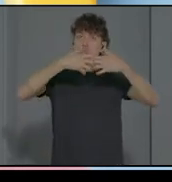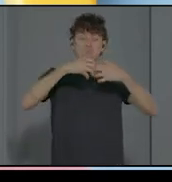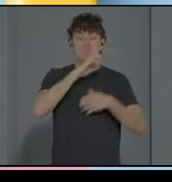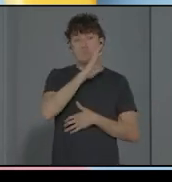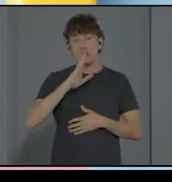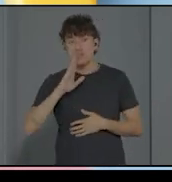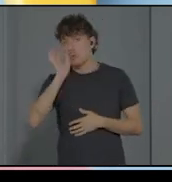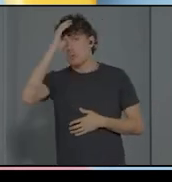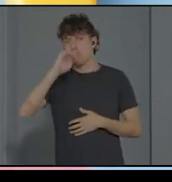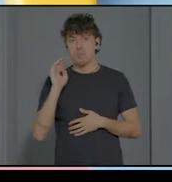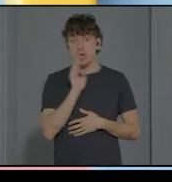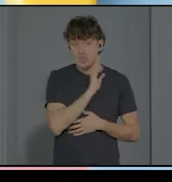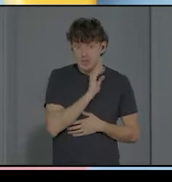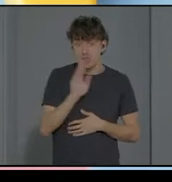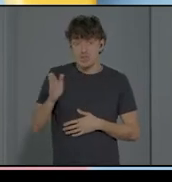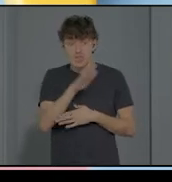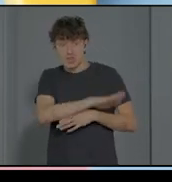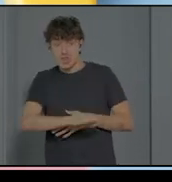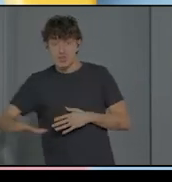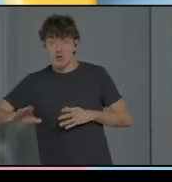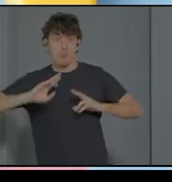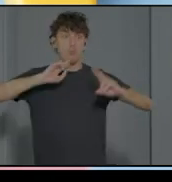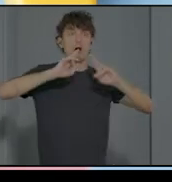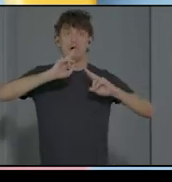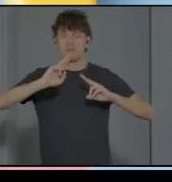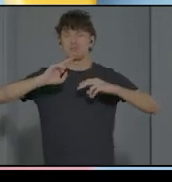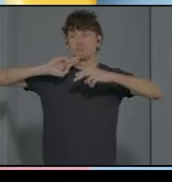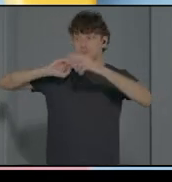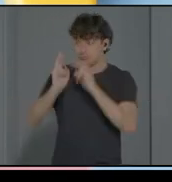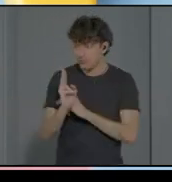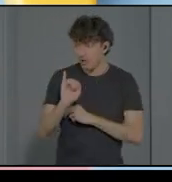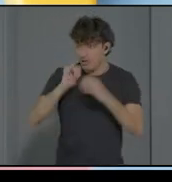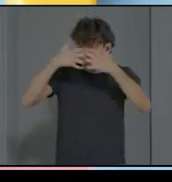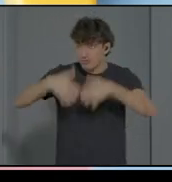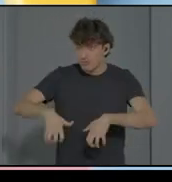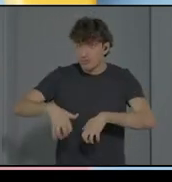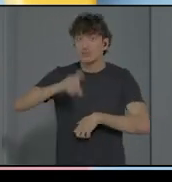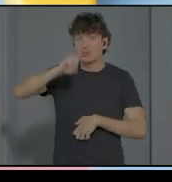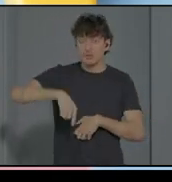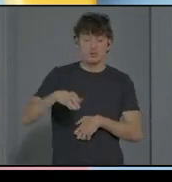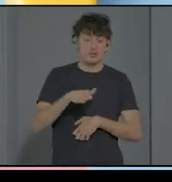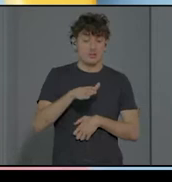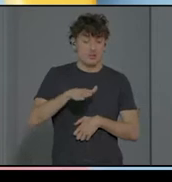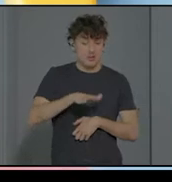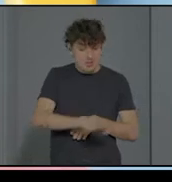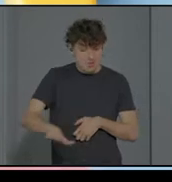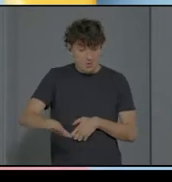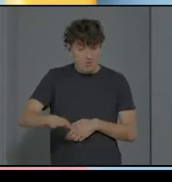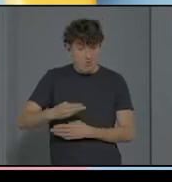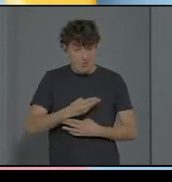Y por otro lado, ¿hay una respuesta automática por parte del niño a las exigencias que vienen